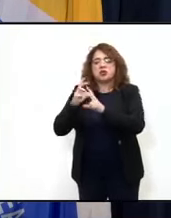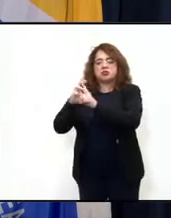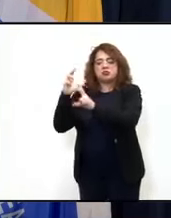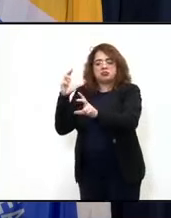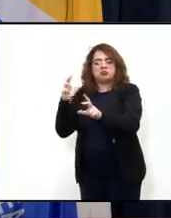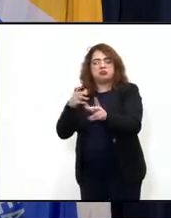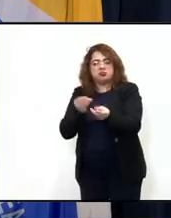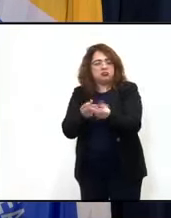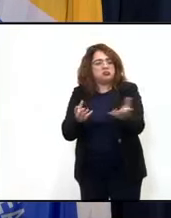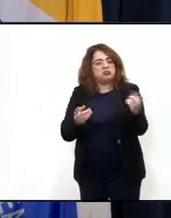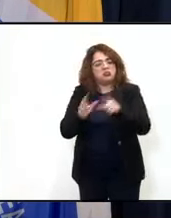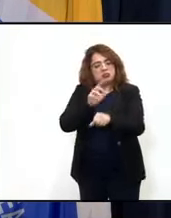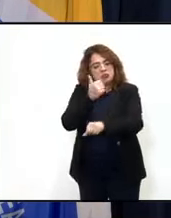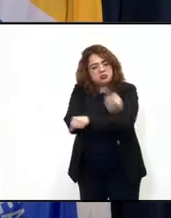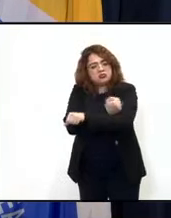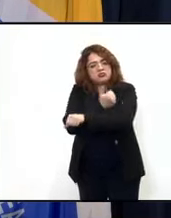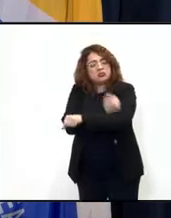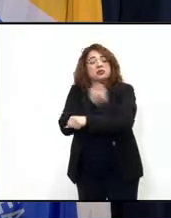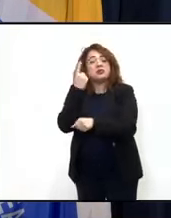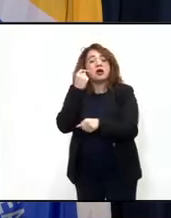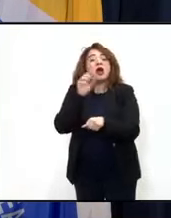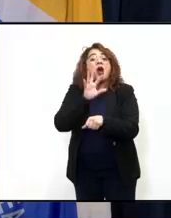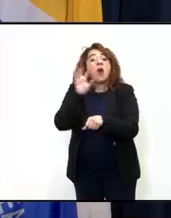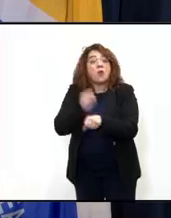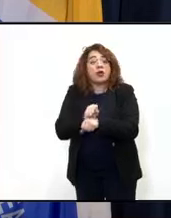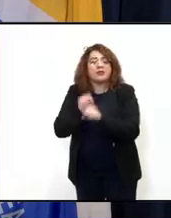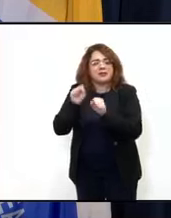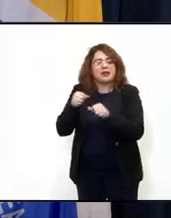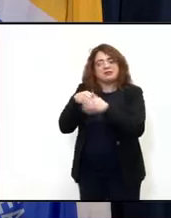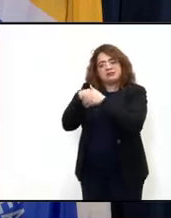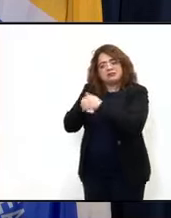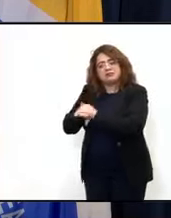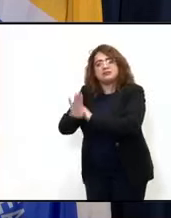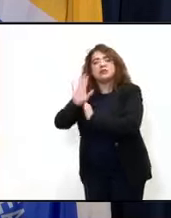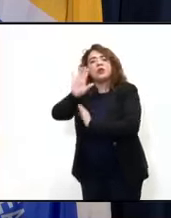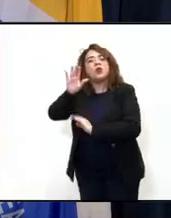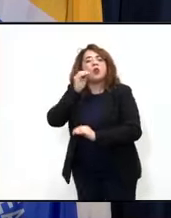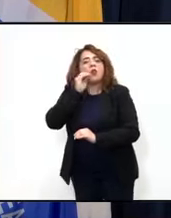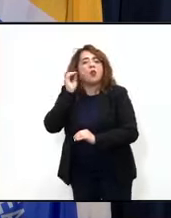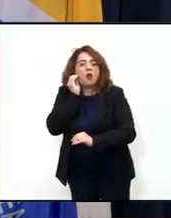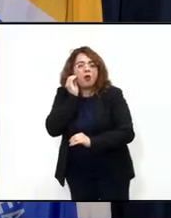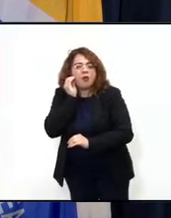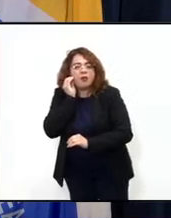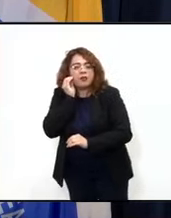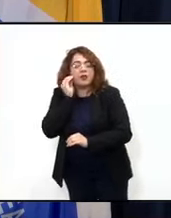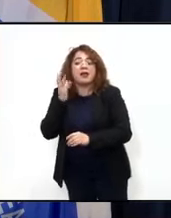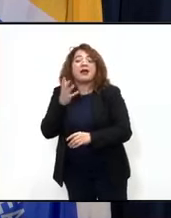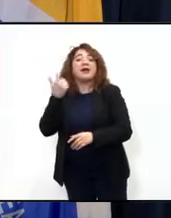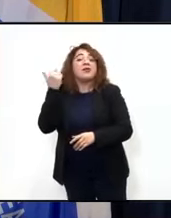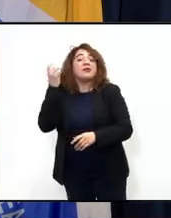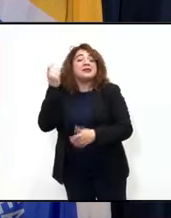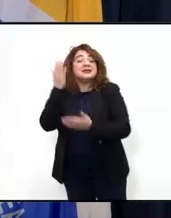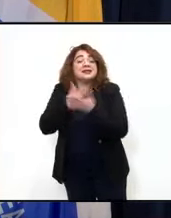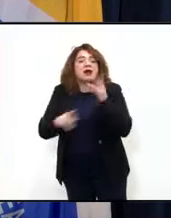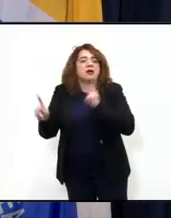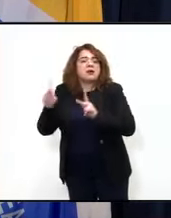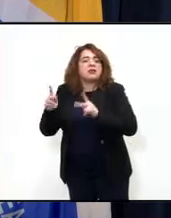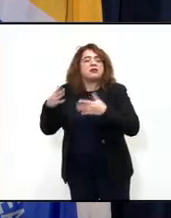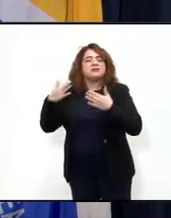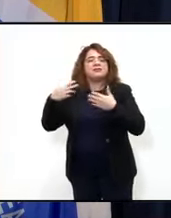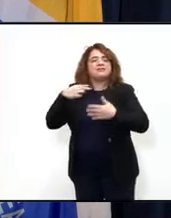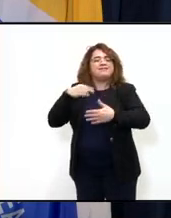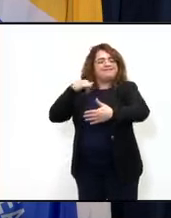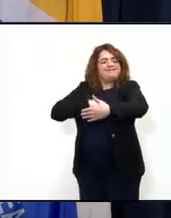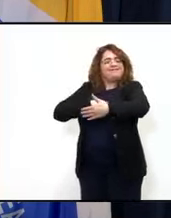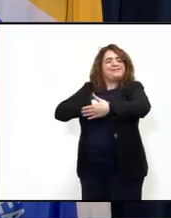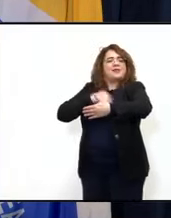se desplegará en citas en el hogar y citas y sitios de vida asistida. Las personas interesadas